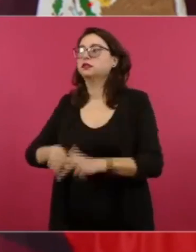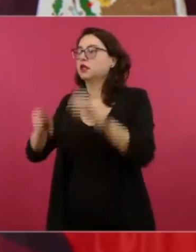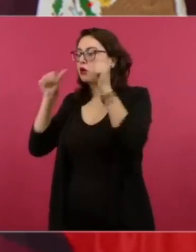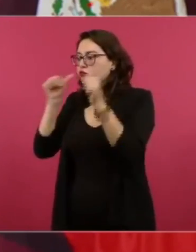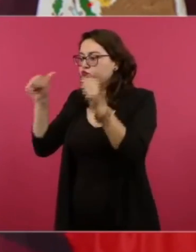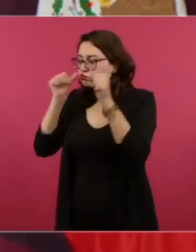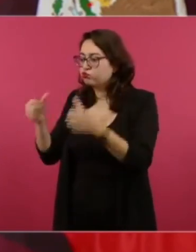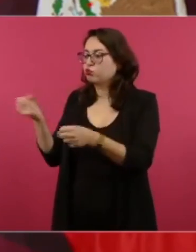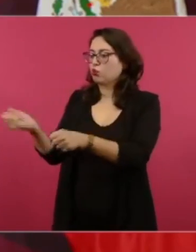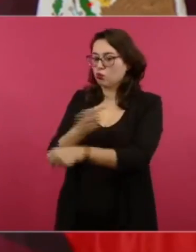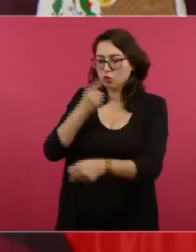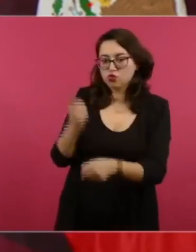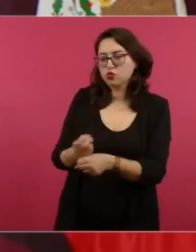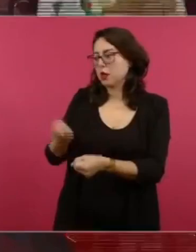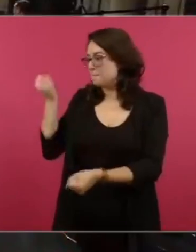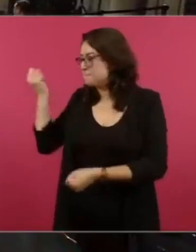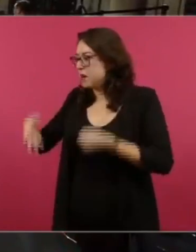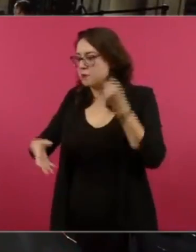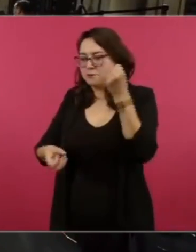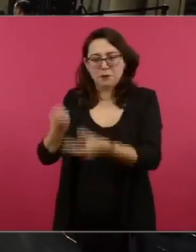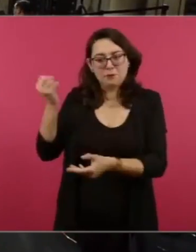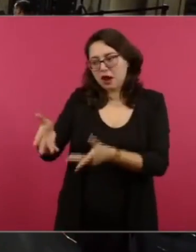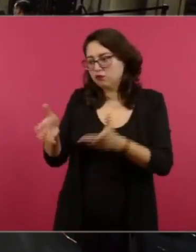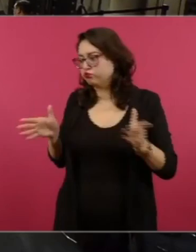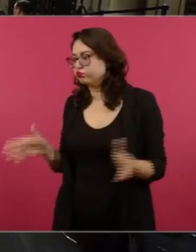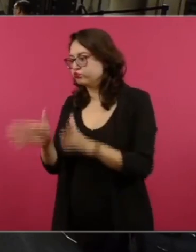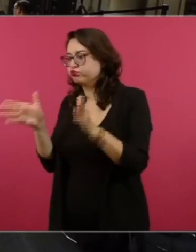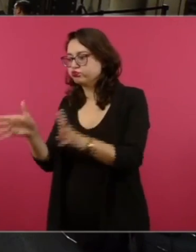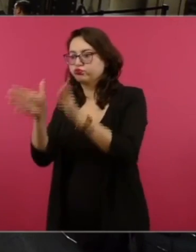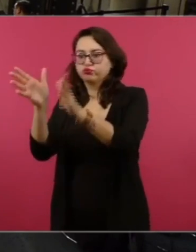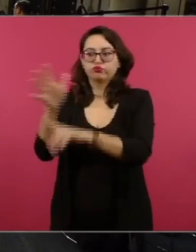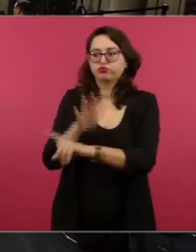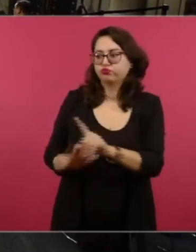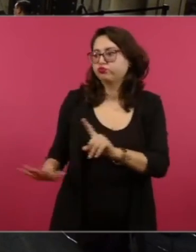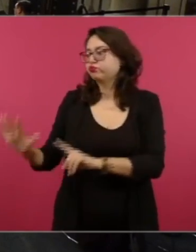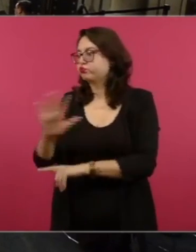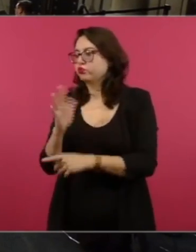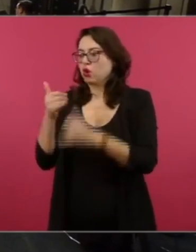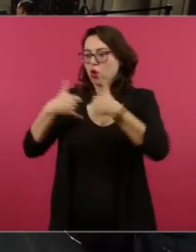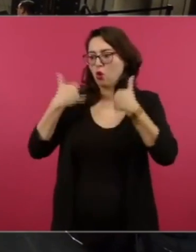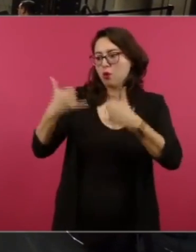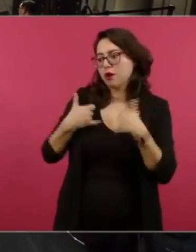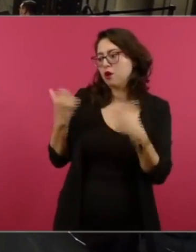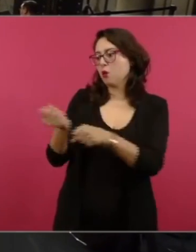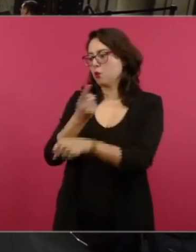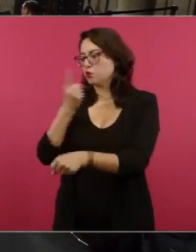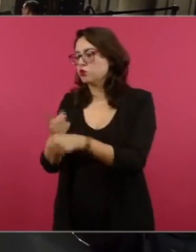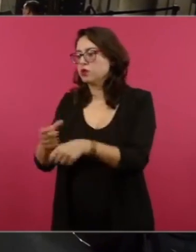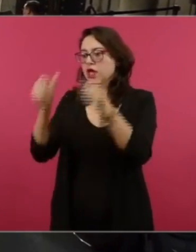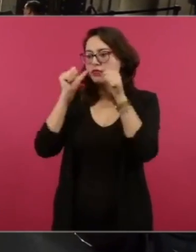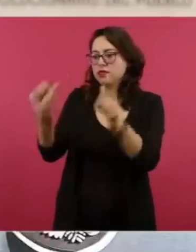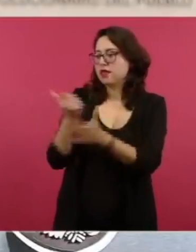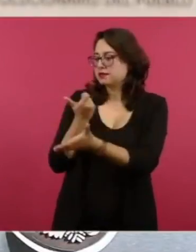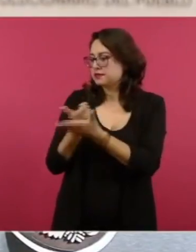y a garantizar el bienestar, atender a los jóvenes, aumentar